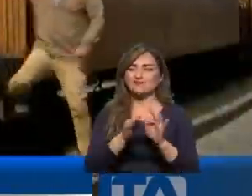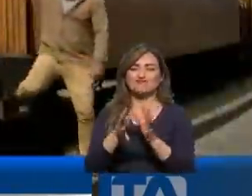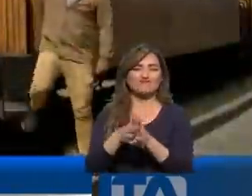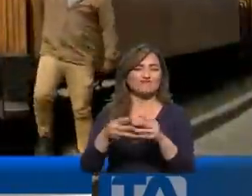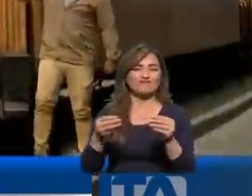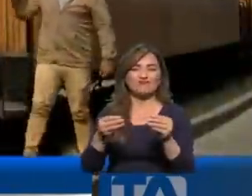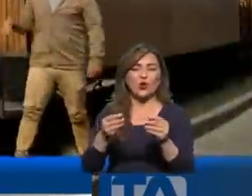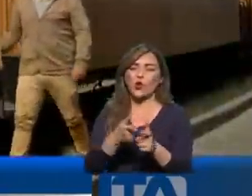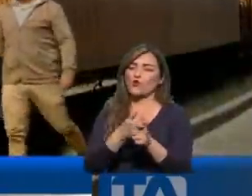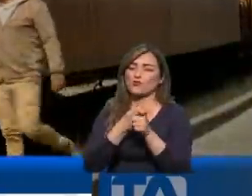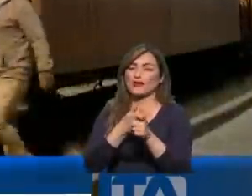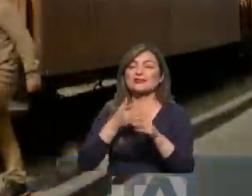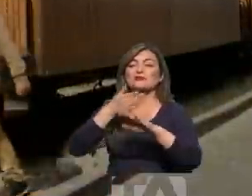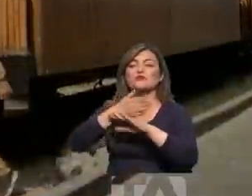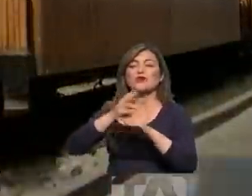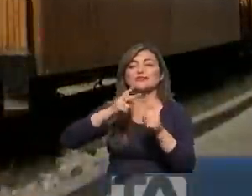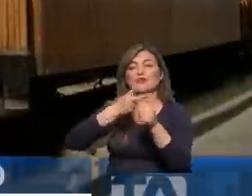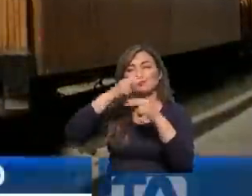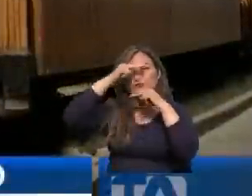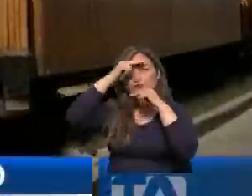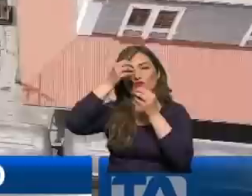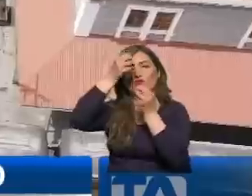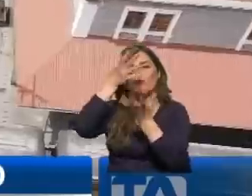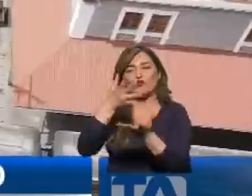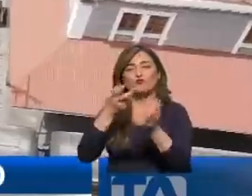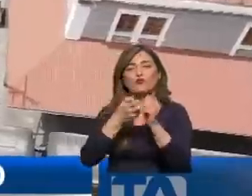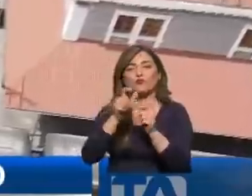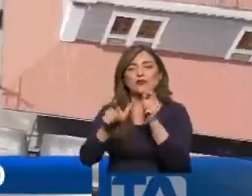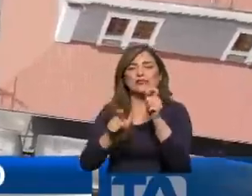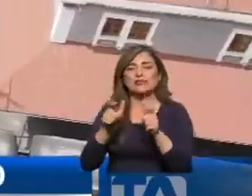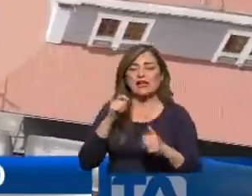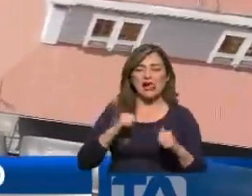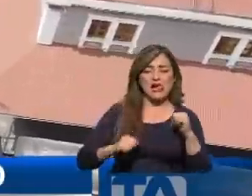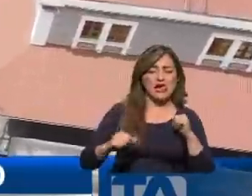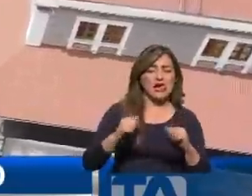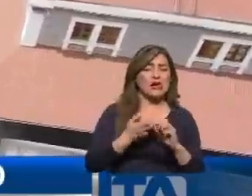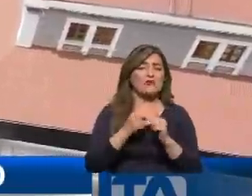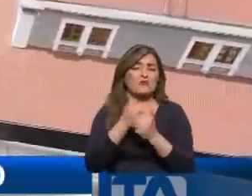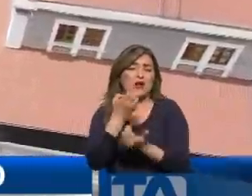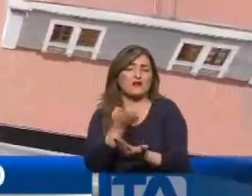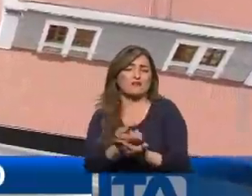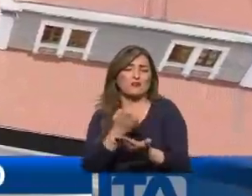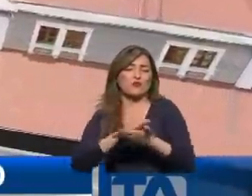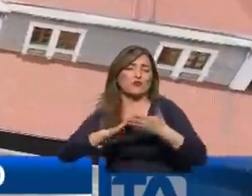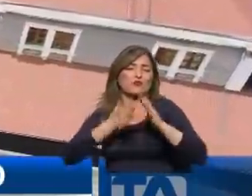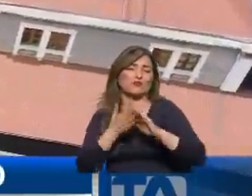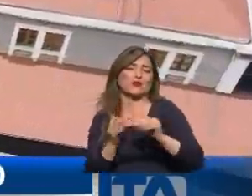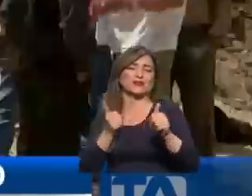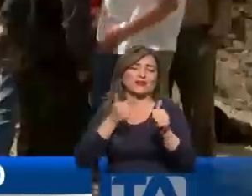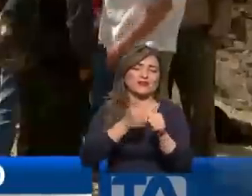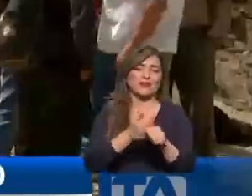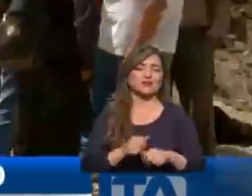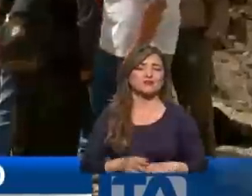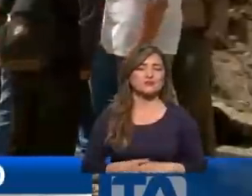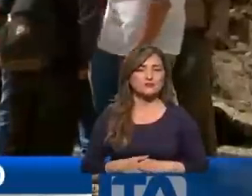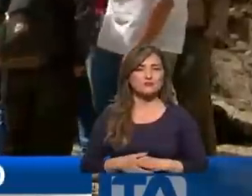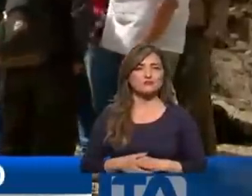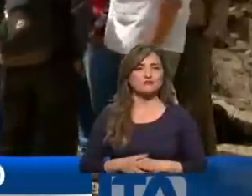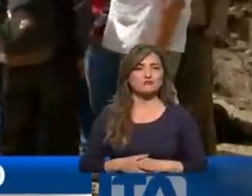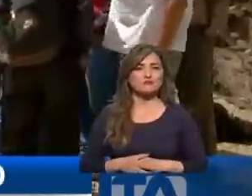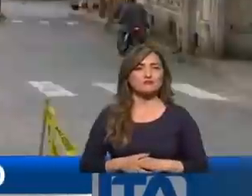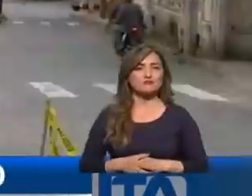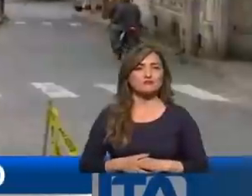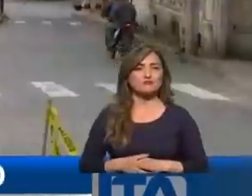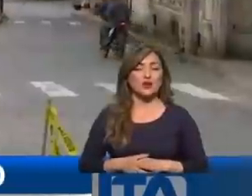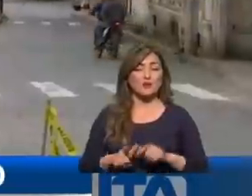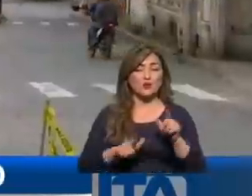En una segunda entrega abordaremos los estragos que sufren los habitantes de las comunidades cercanas al tren desde su cierre, lo que ha llevado